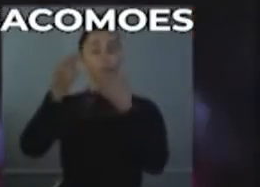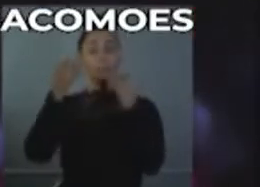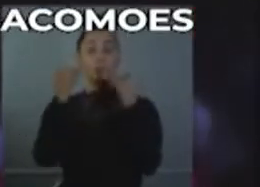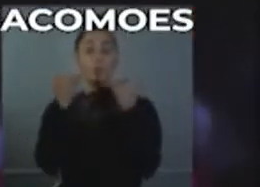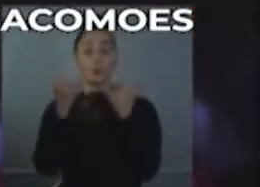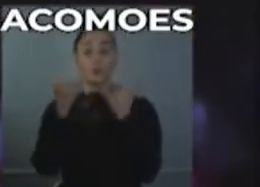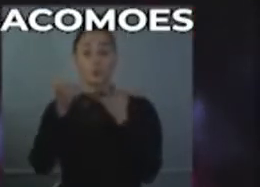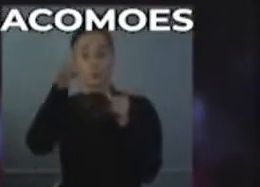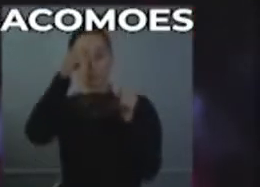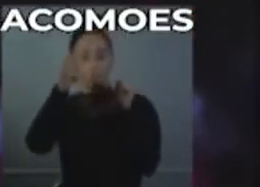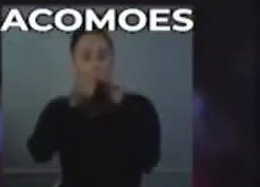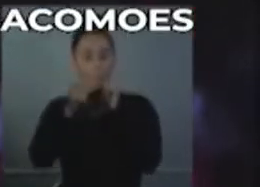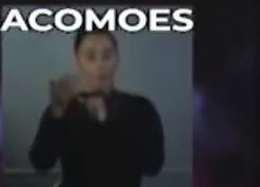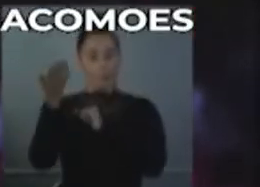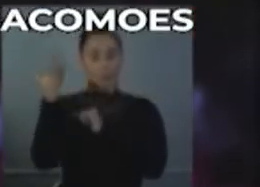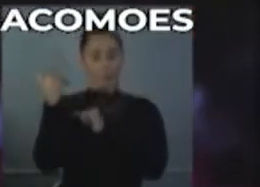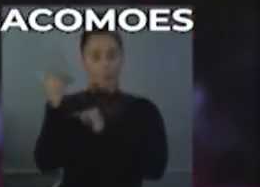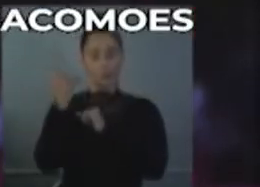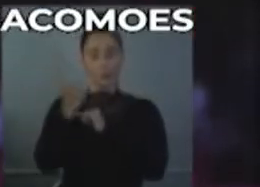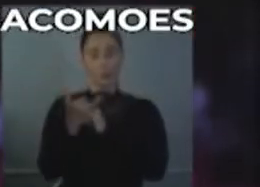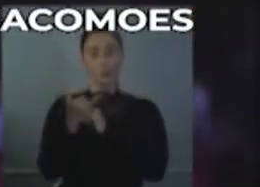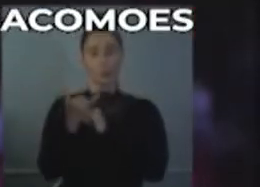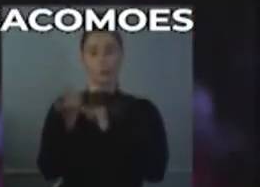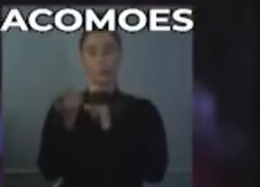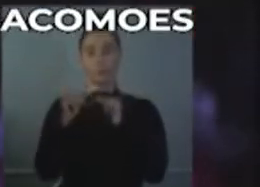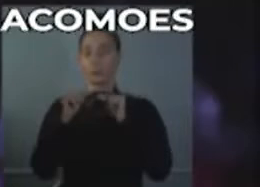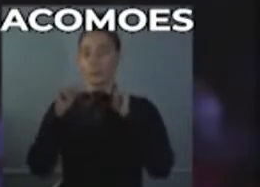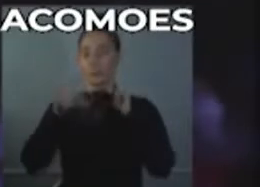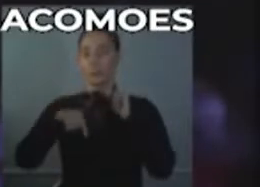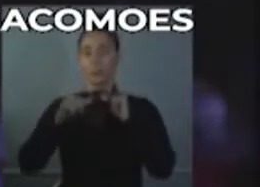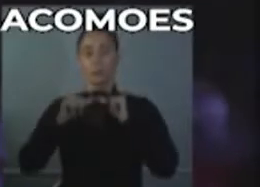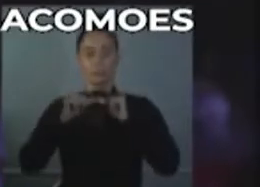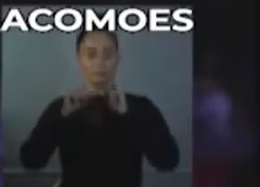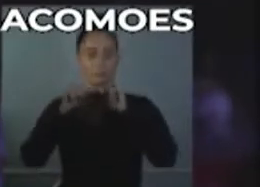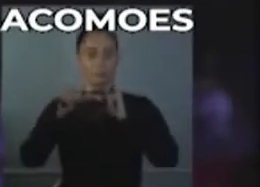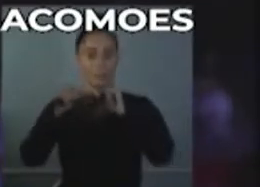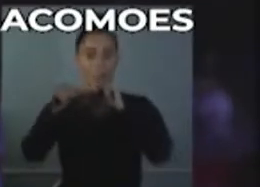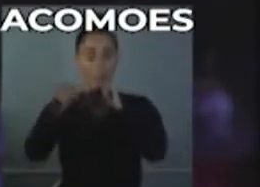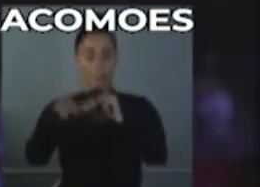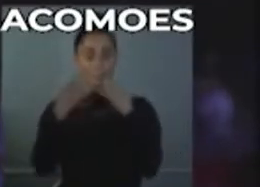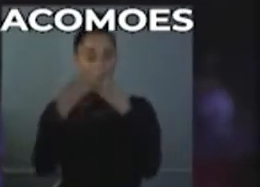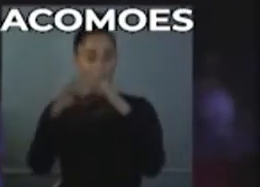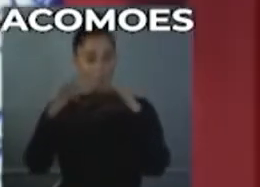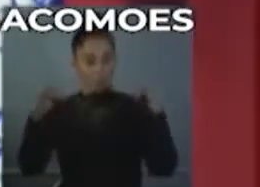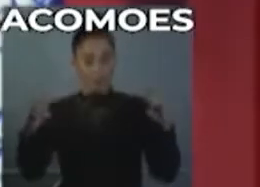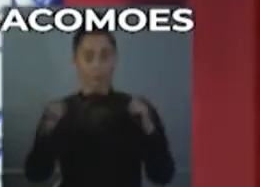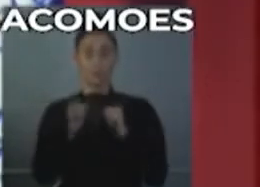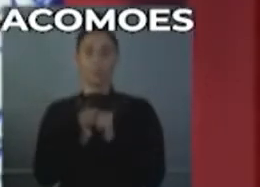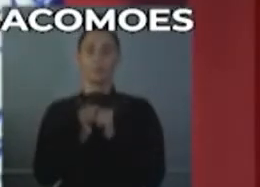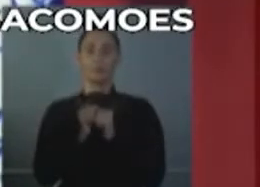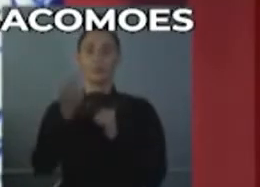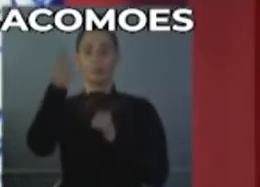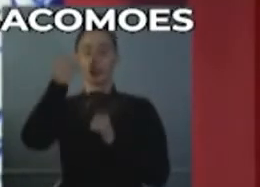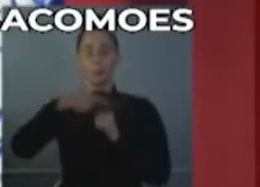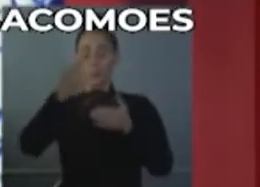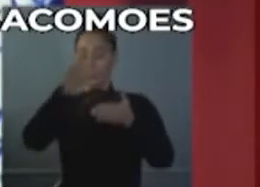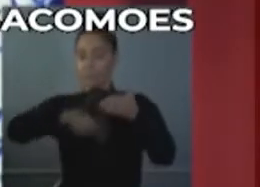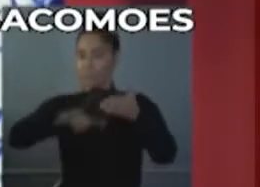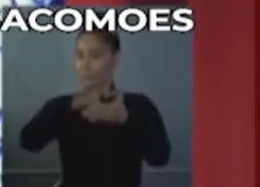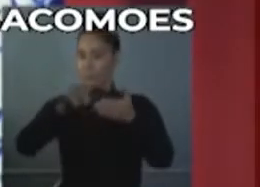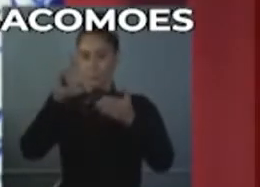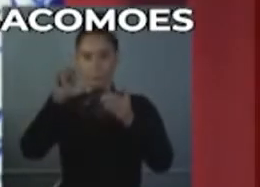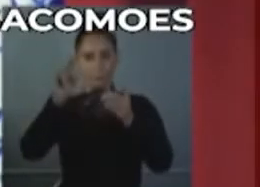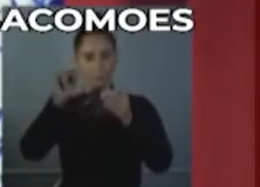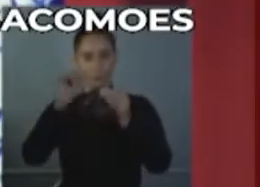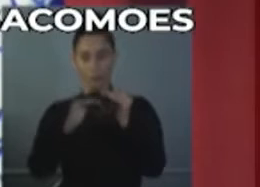como un momento de solidaridad para continuar adelante hasta vencer la discriminación